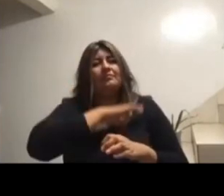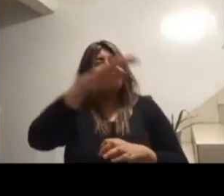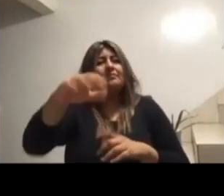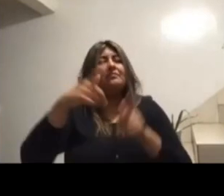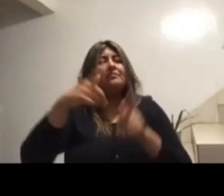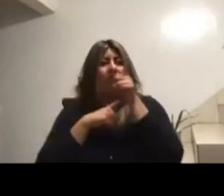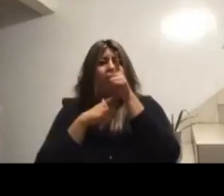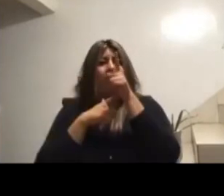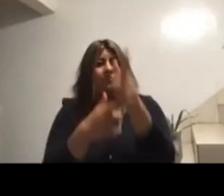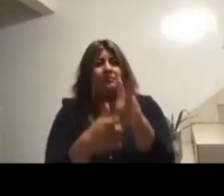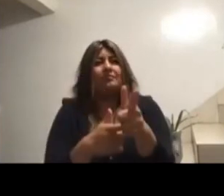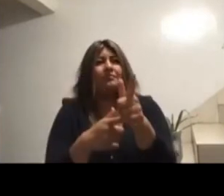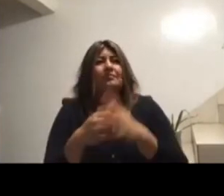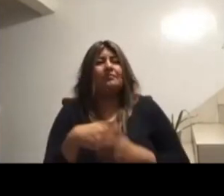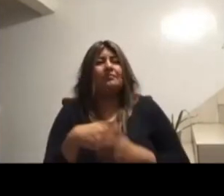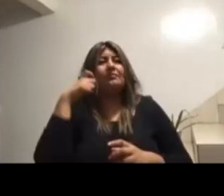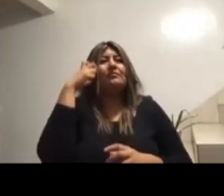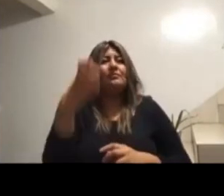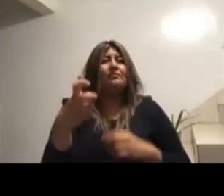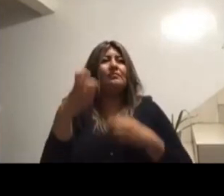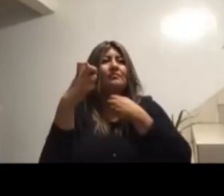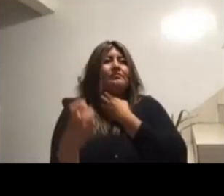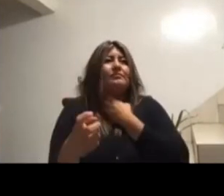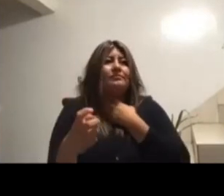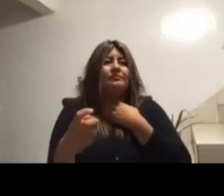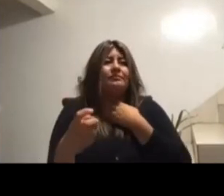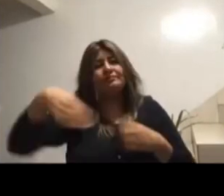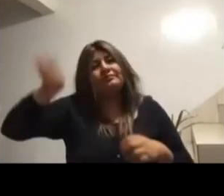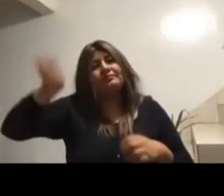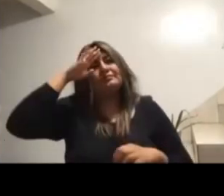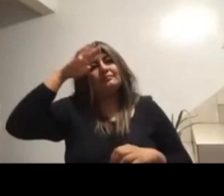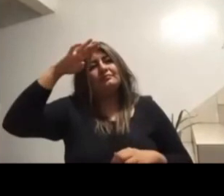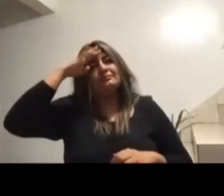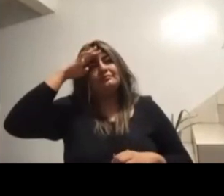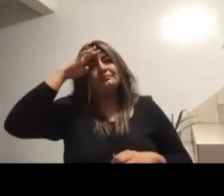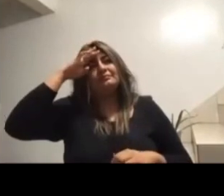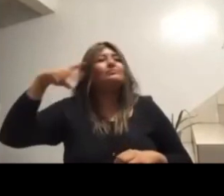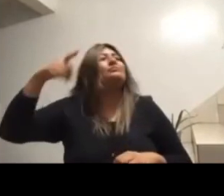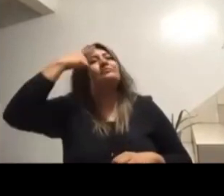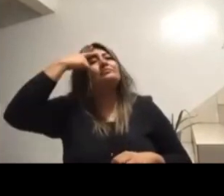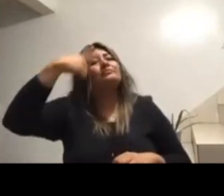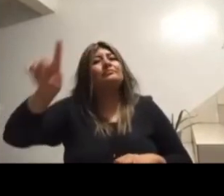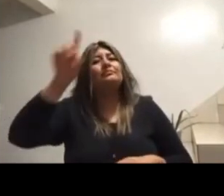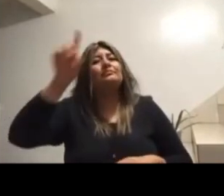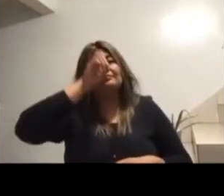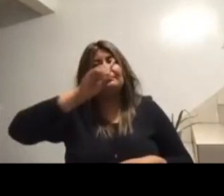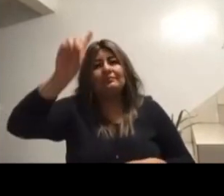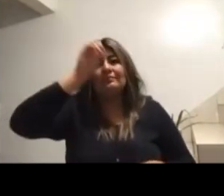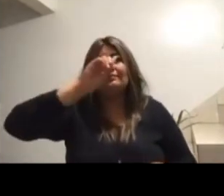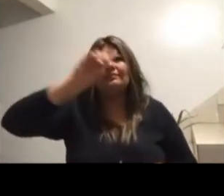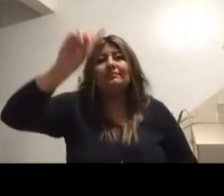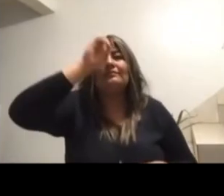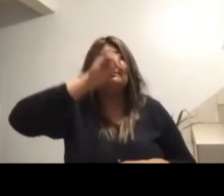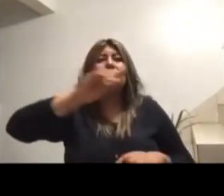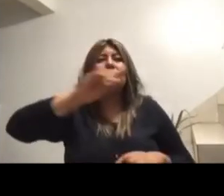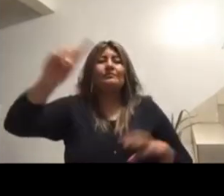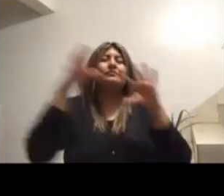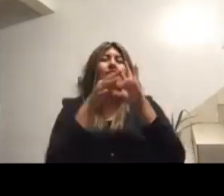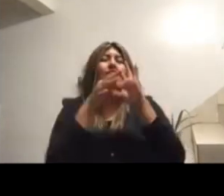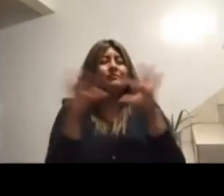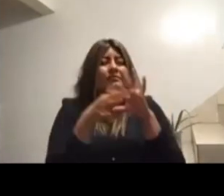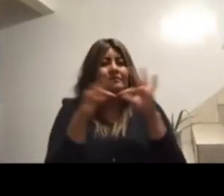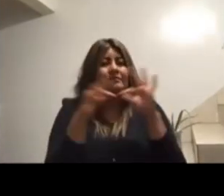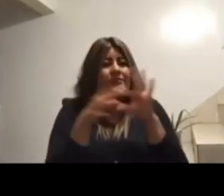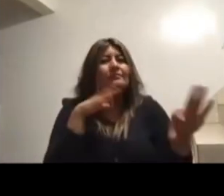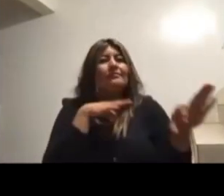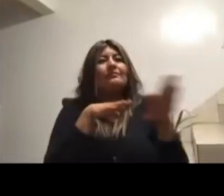me permite reflexionar un poco que para poder hacer sugerencias del trabajo, tanto en la escuela como ahora que estamos enfrentando este